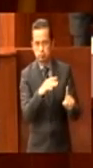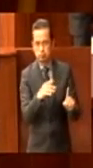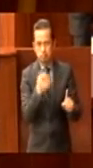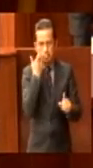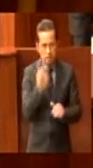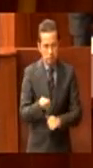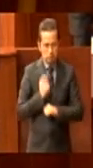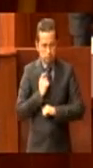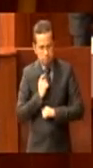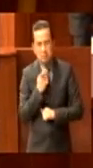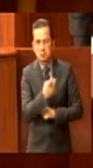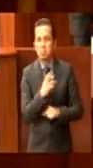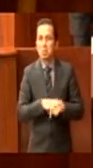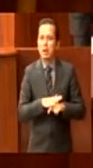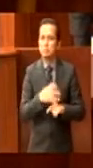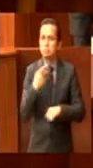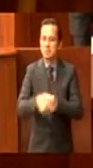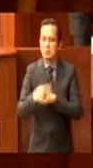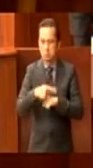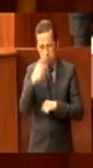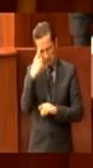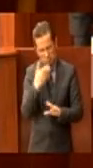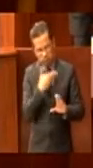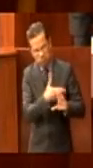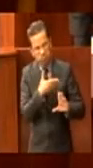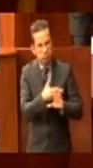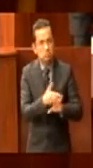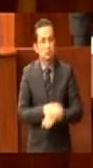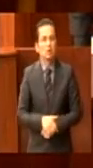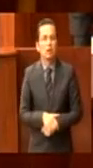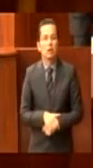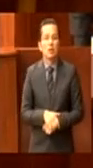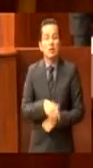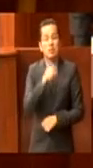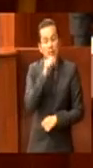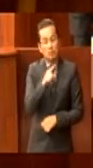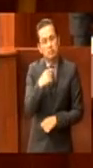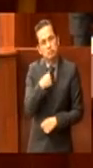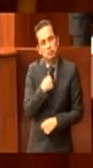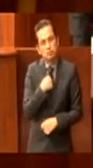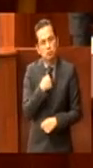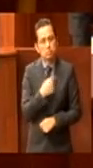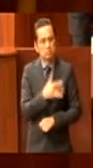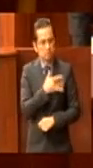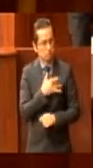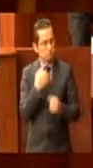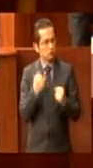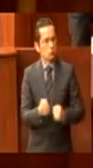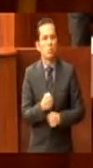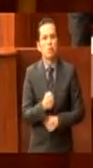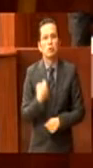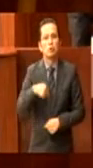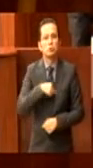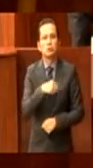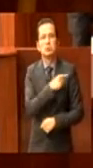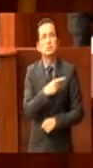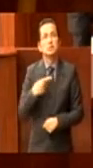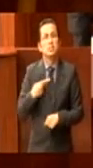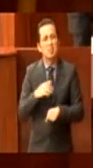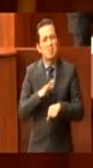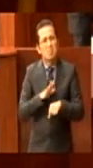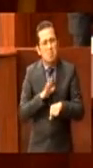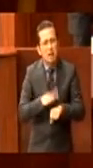por razón de género más aún estoy convencida de que debemos ser 22 para